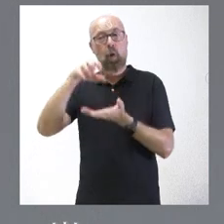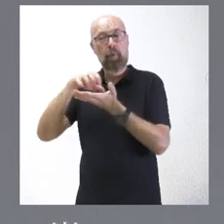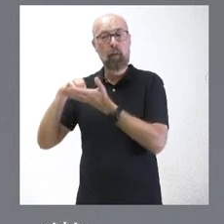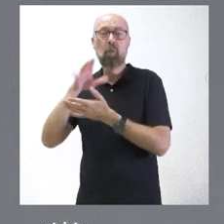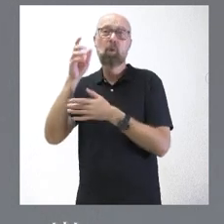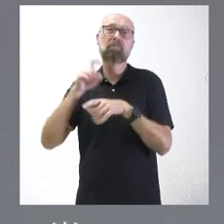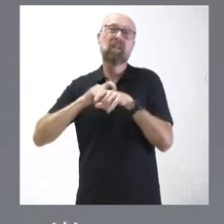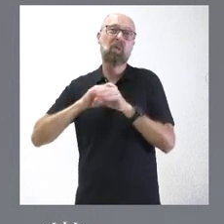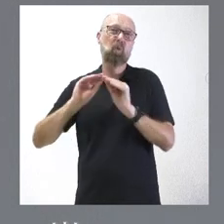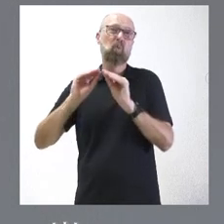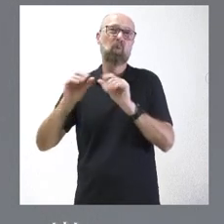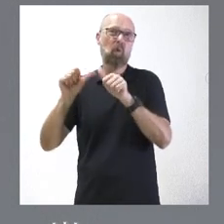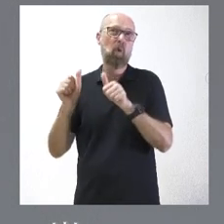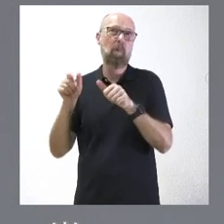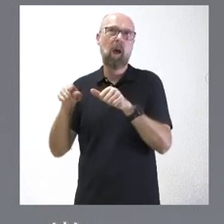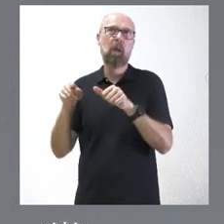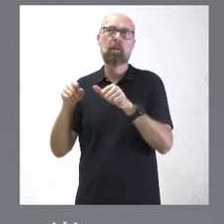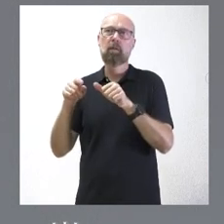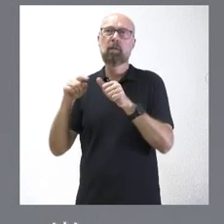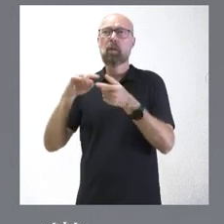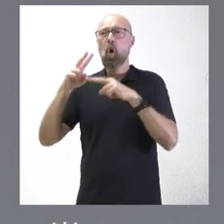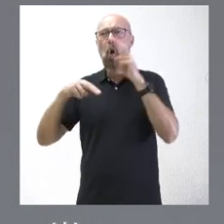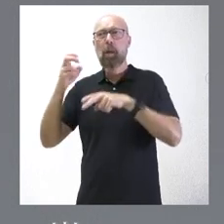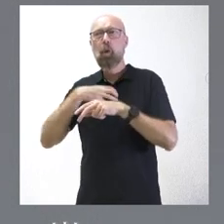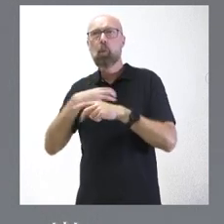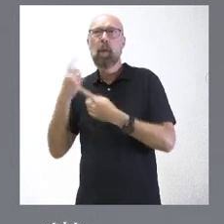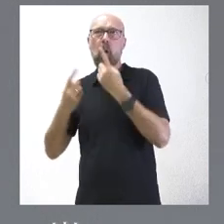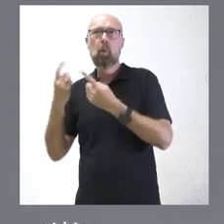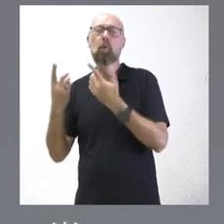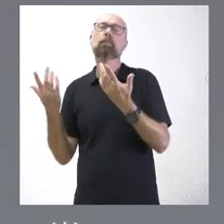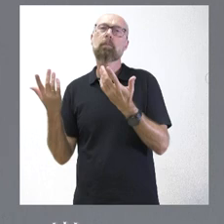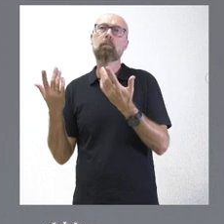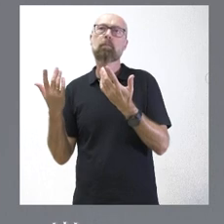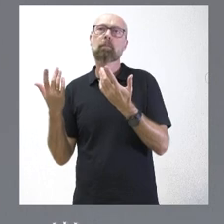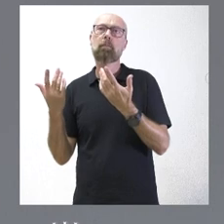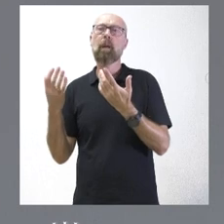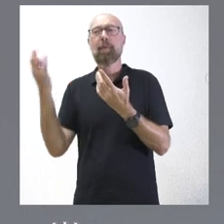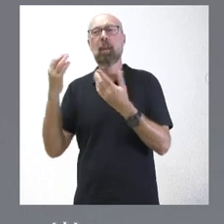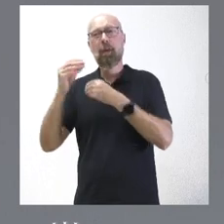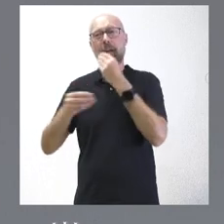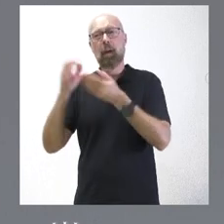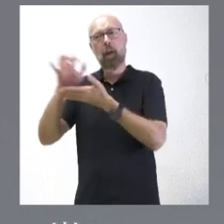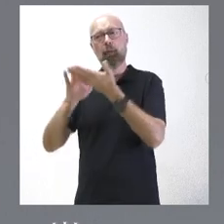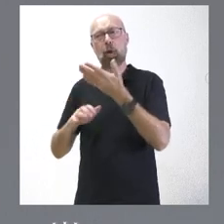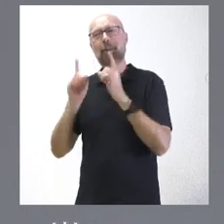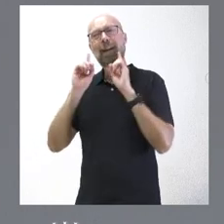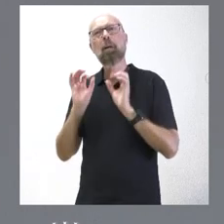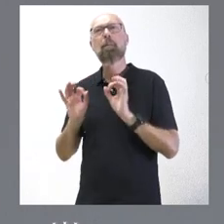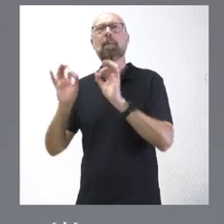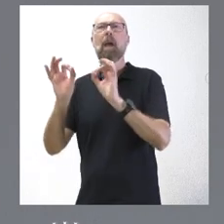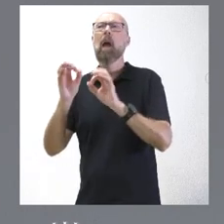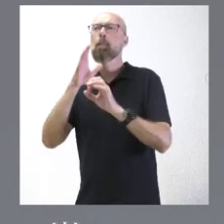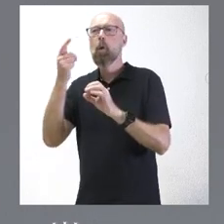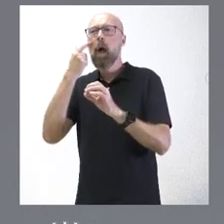de los mismos no se puedan realizar estas obras Y por supuesto habrá un informe de excepcionalidad siempre que venga